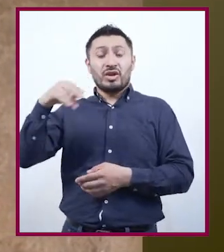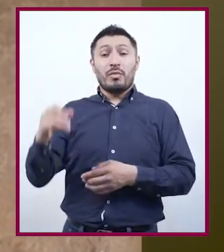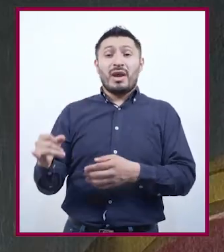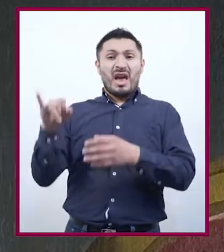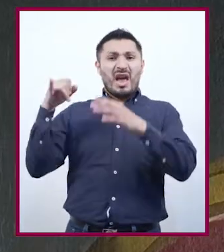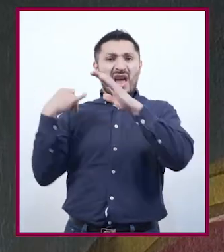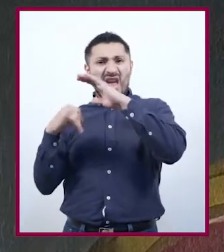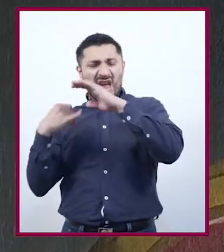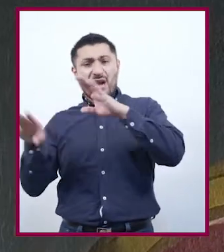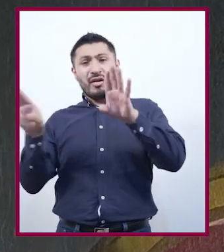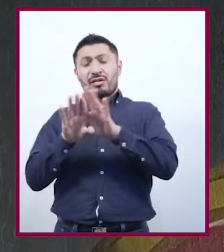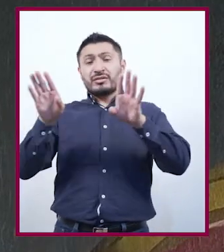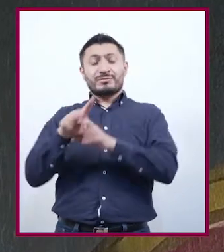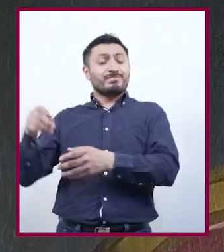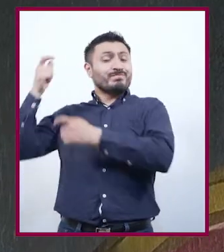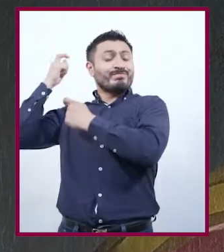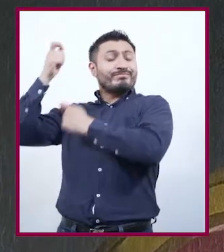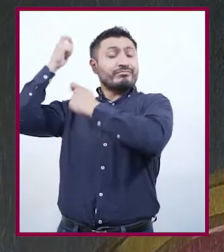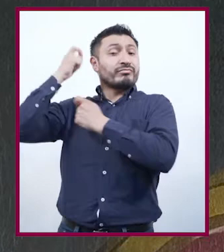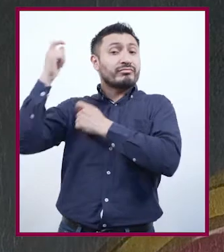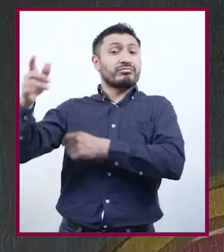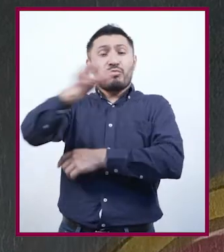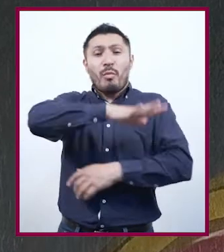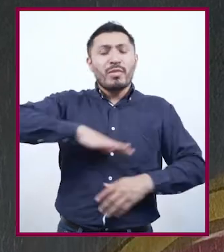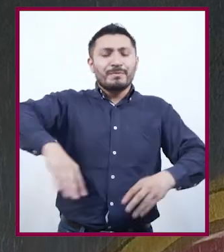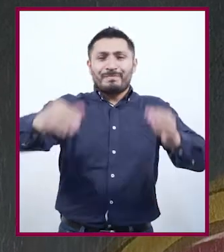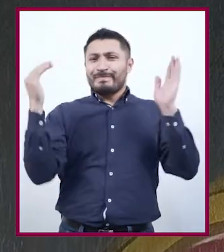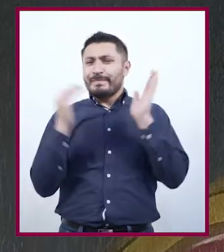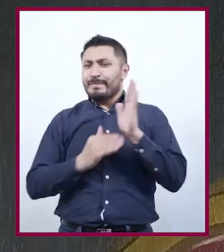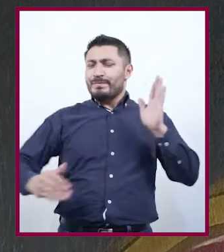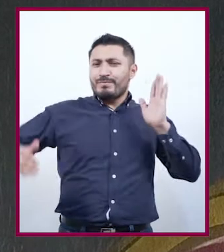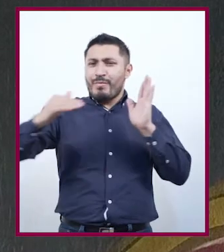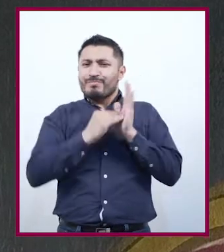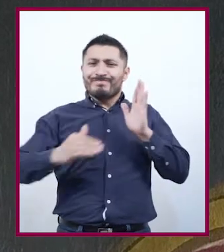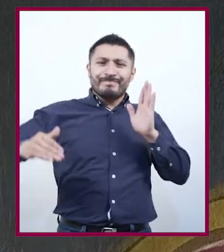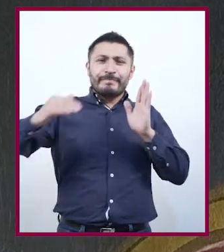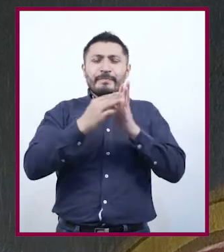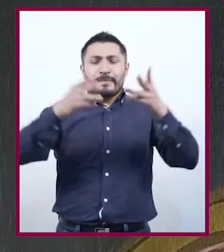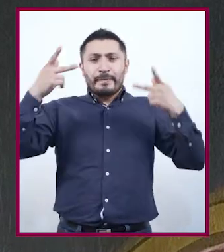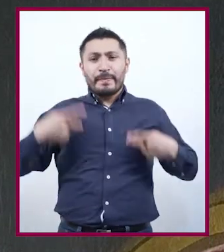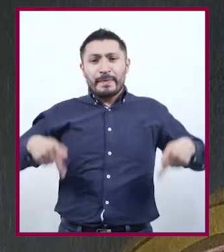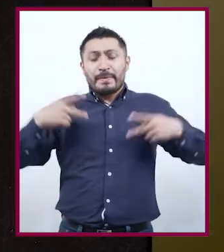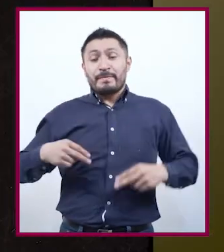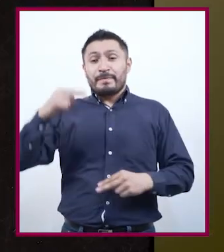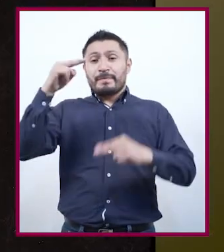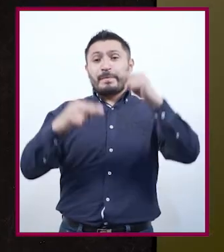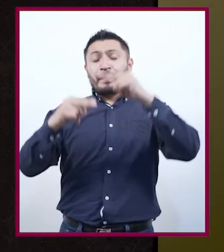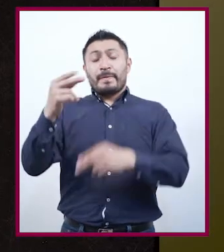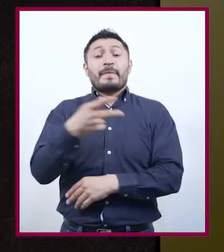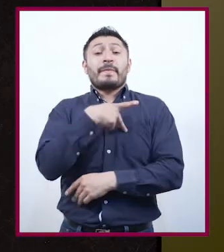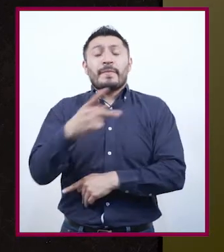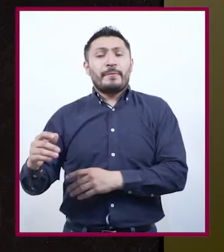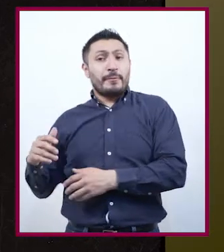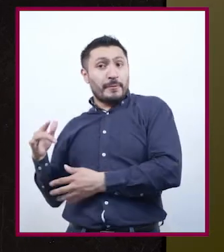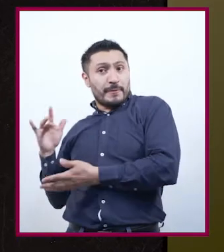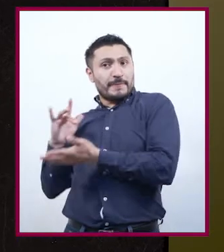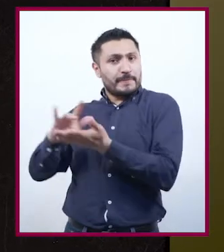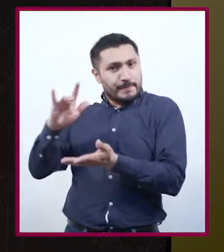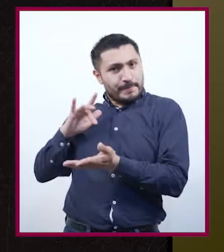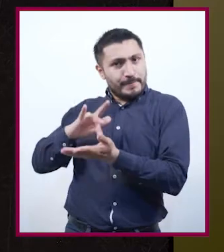insurgentes, quienes fueron apoyados y respaldados por decenas de miles de personas de estratos sociales